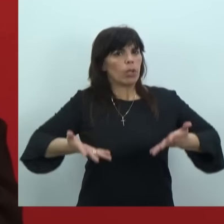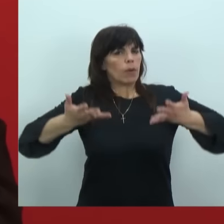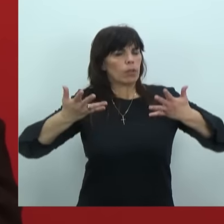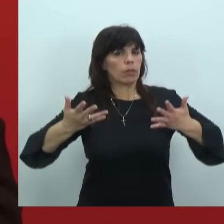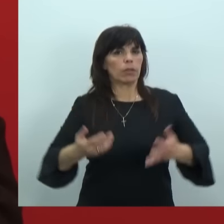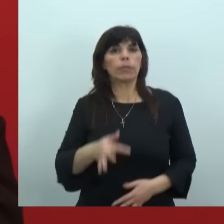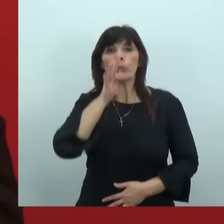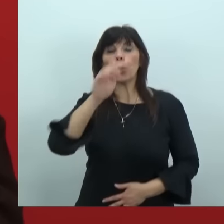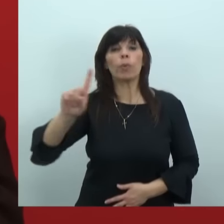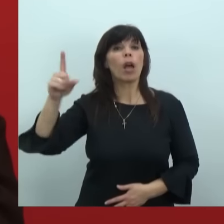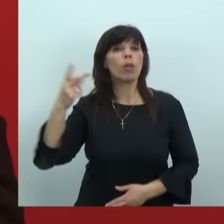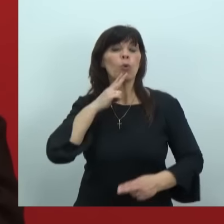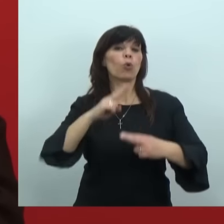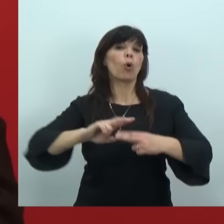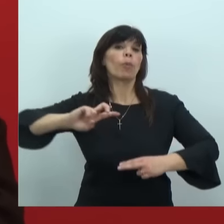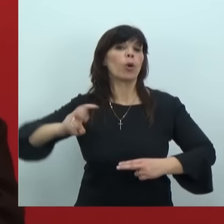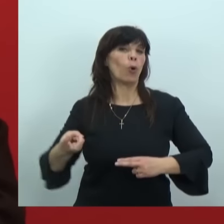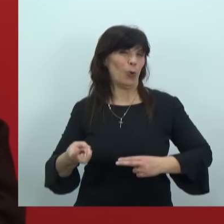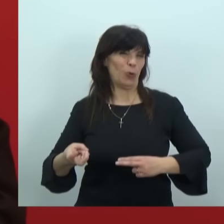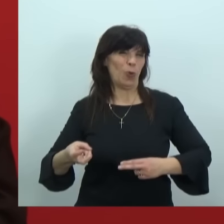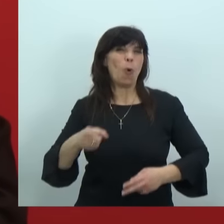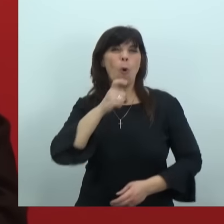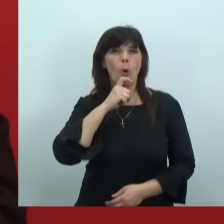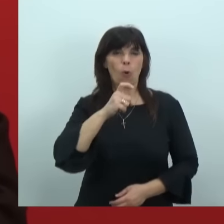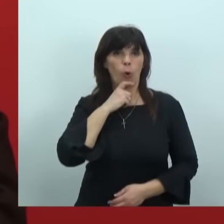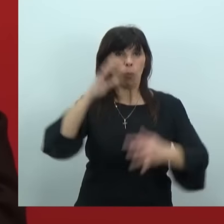saberlo? Los sueños de Dios.